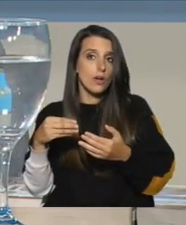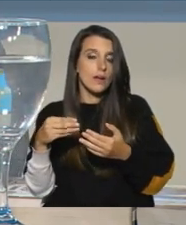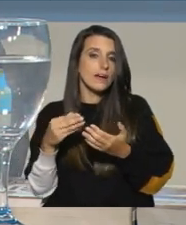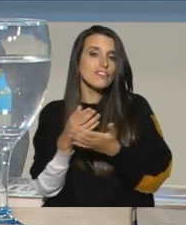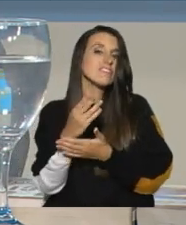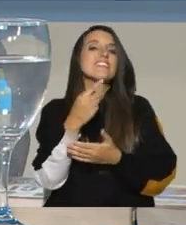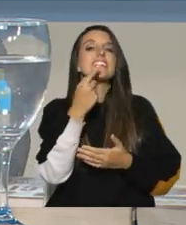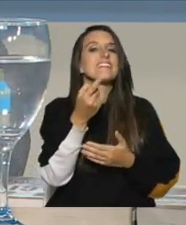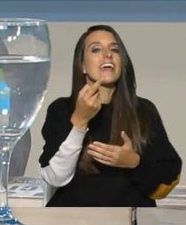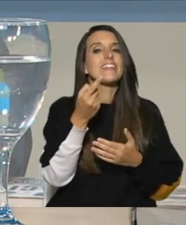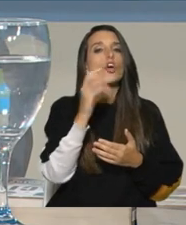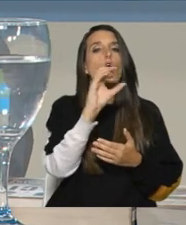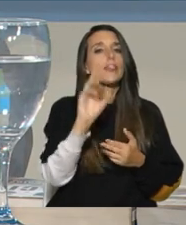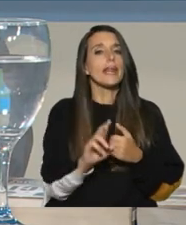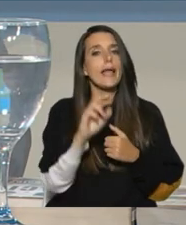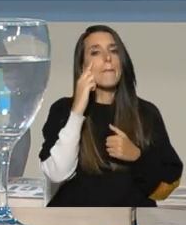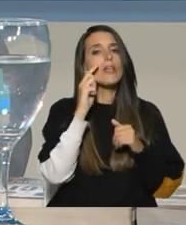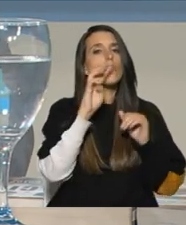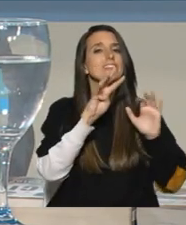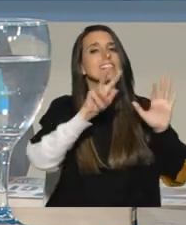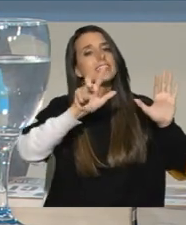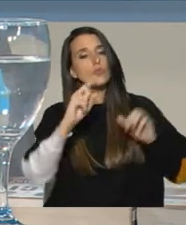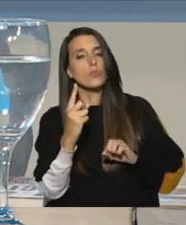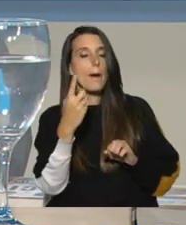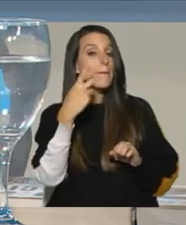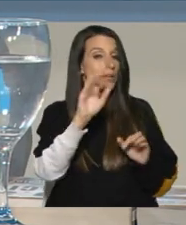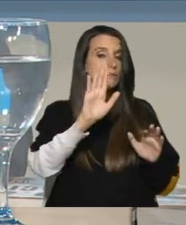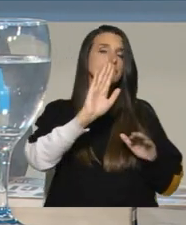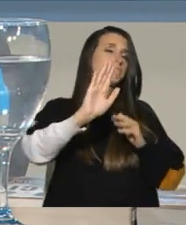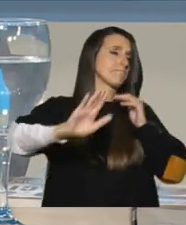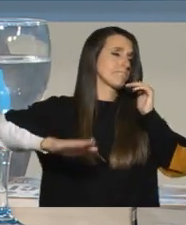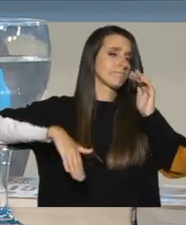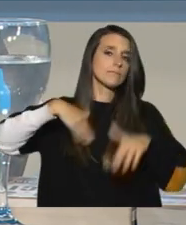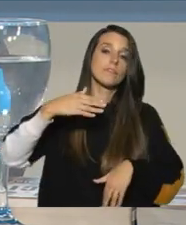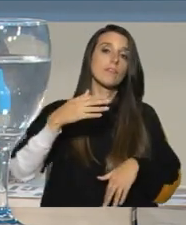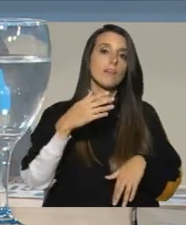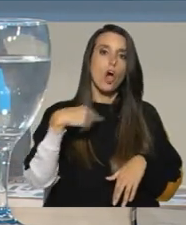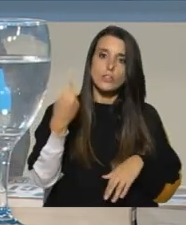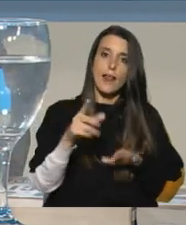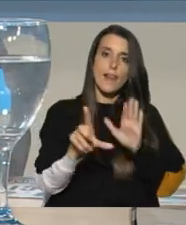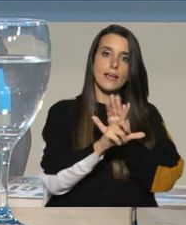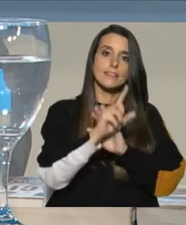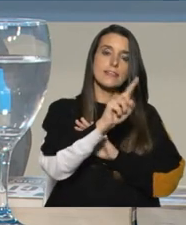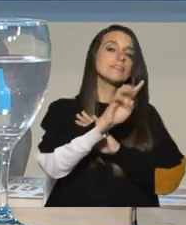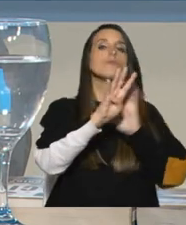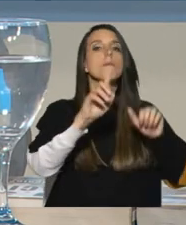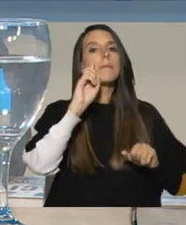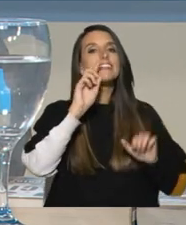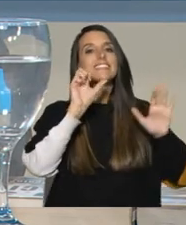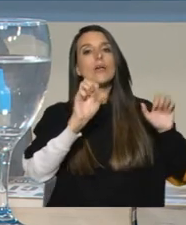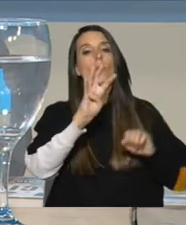San José de Costa Rica del año 71. Pero después, no conformes con eso, también hay leyes, como la